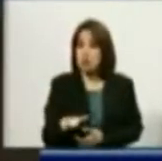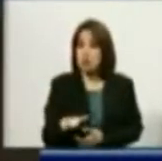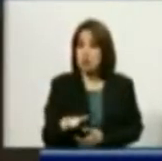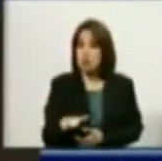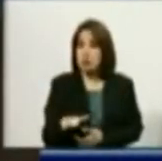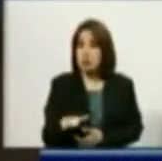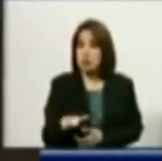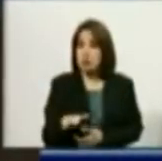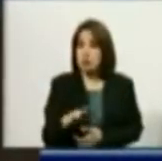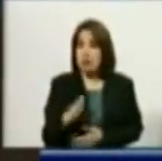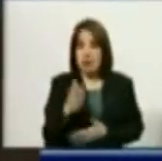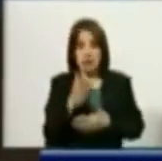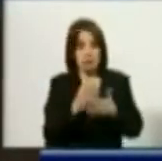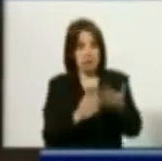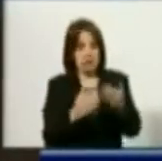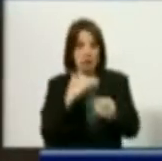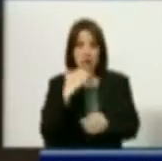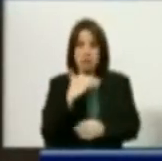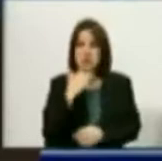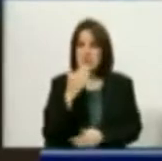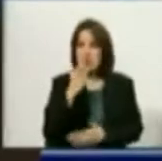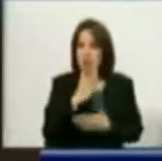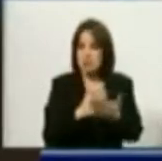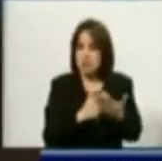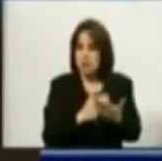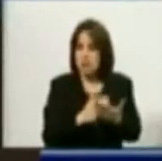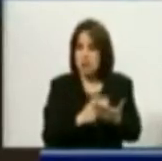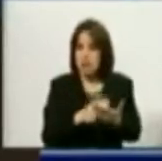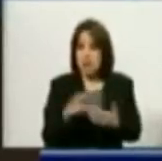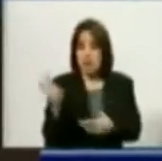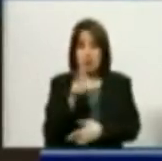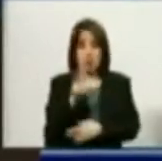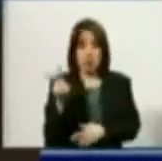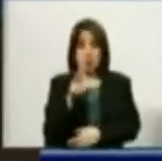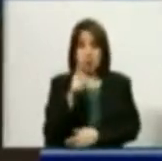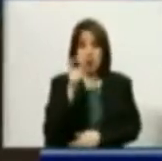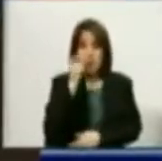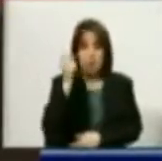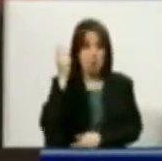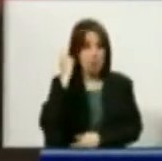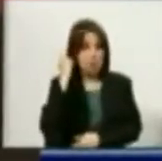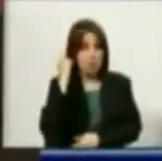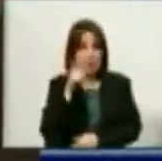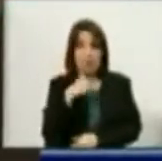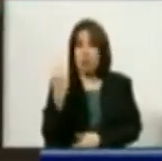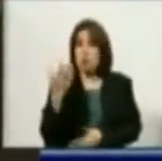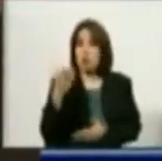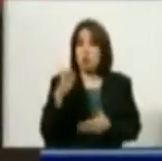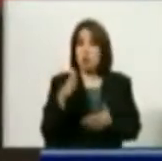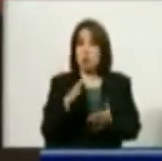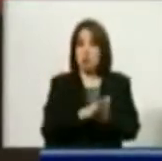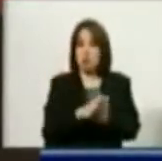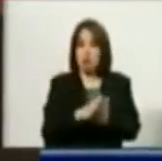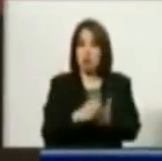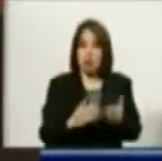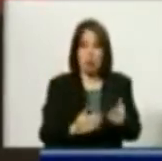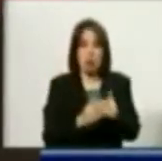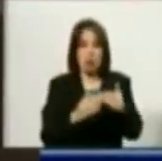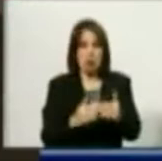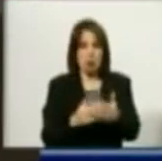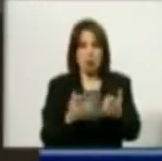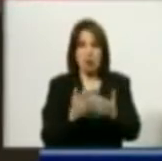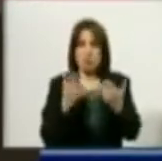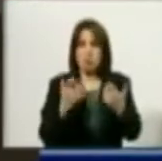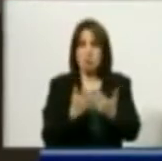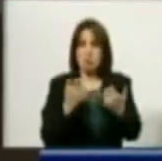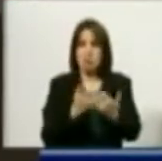la mitad o casi la mitad de los venezolanos y venezolanas ha muerto en la lucha contra el Imperio español la